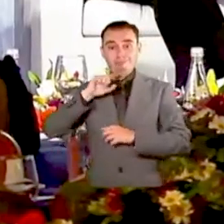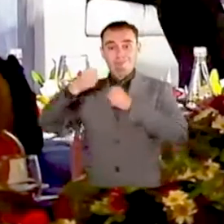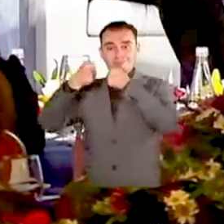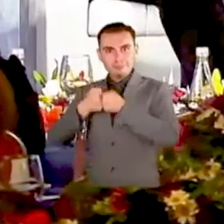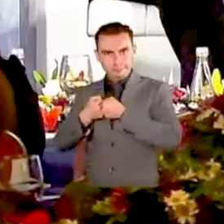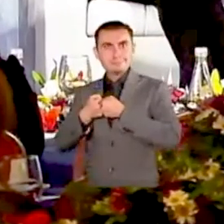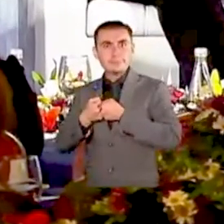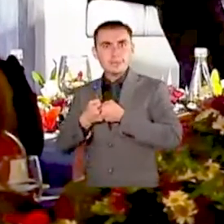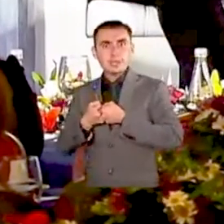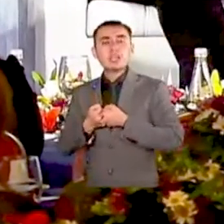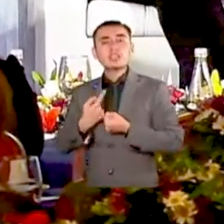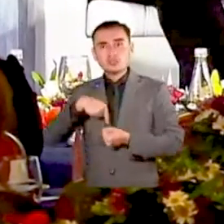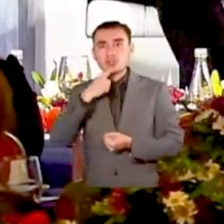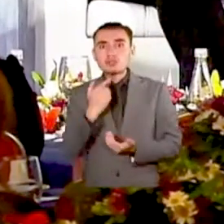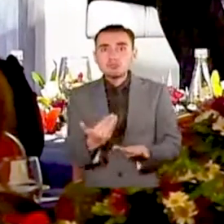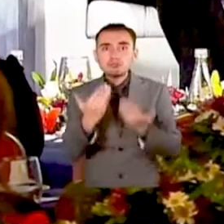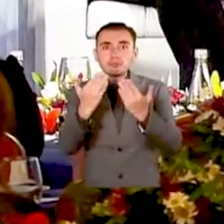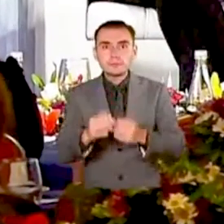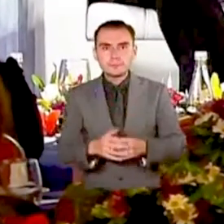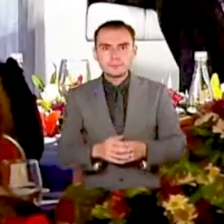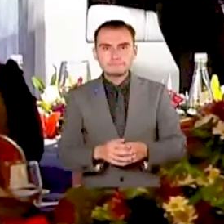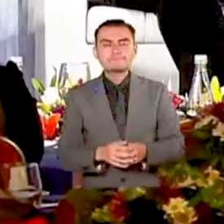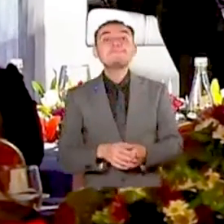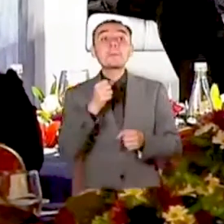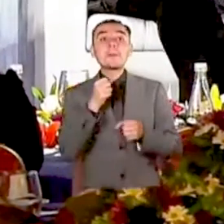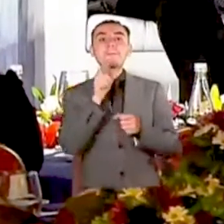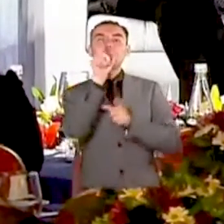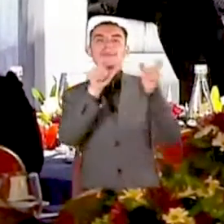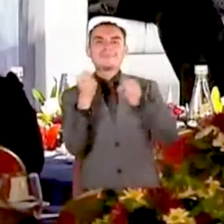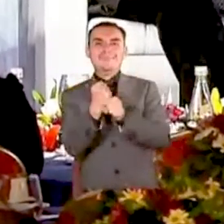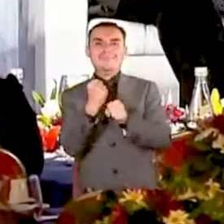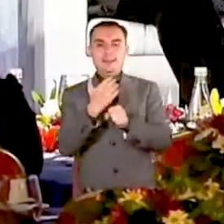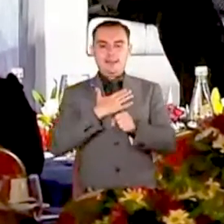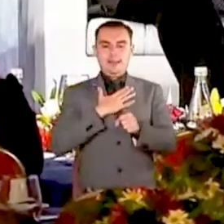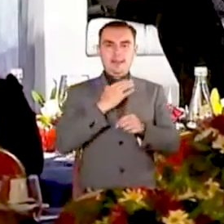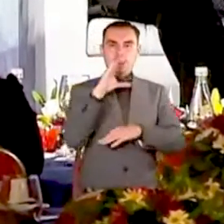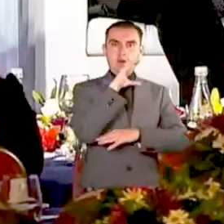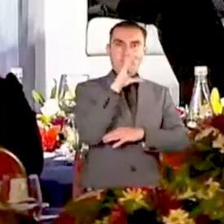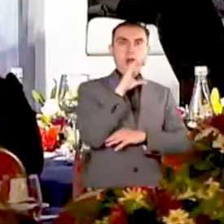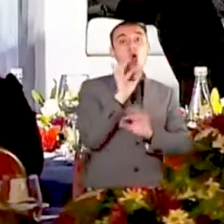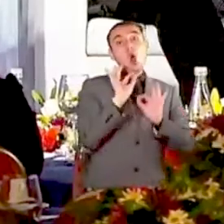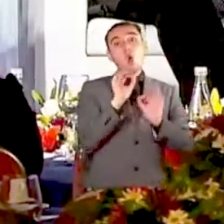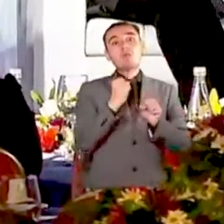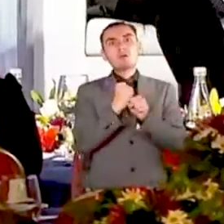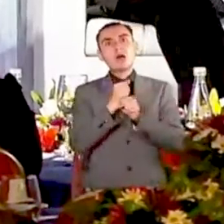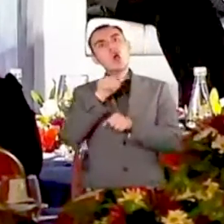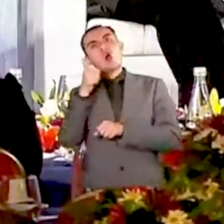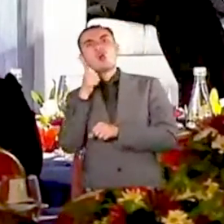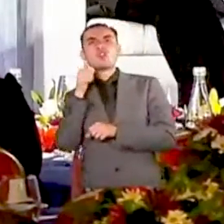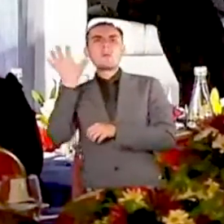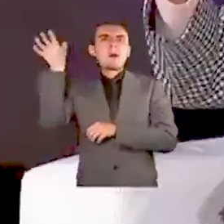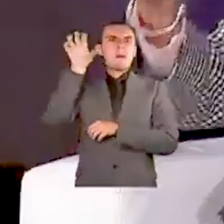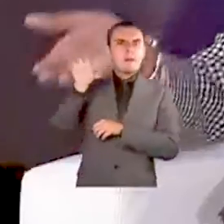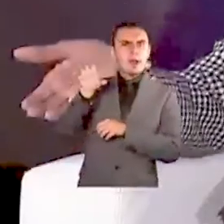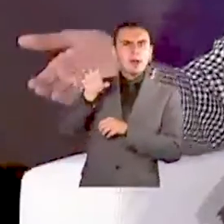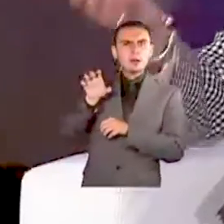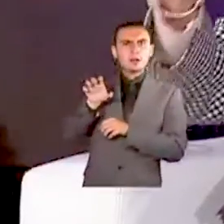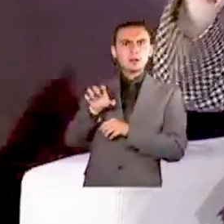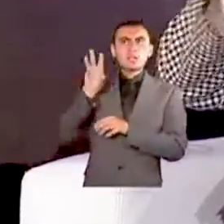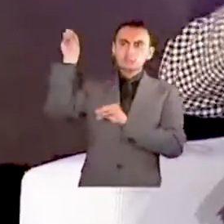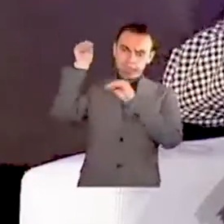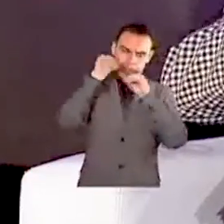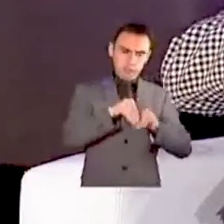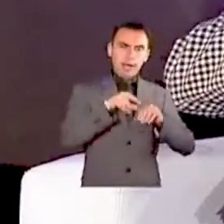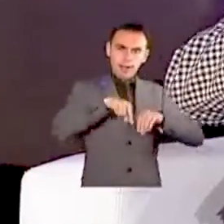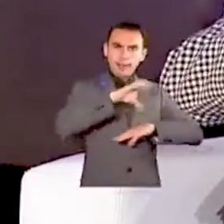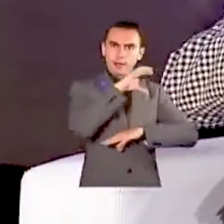donde los ciudadanos que han trabajado en Colombia y en otro país, o en otro país que son